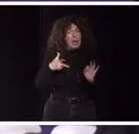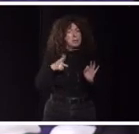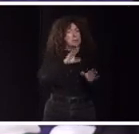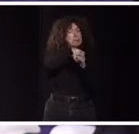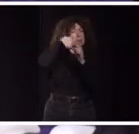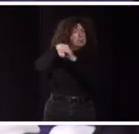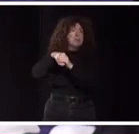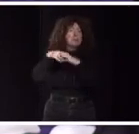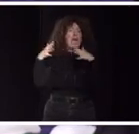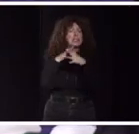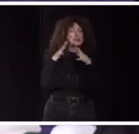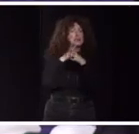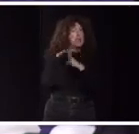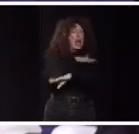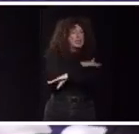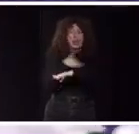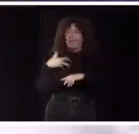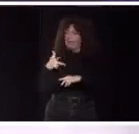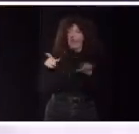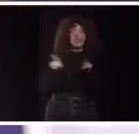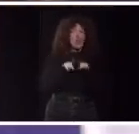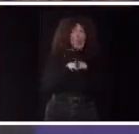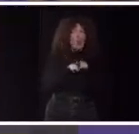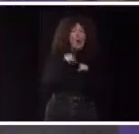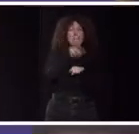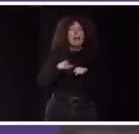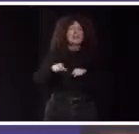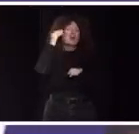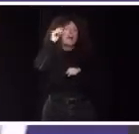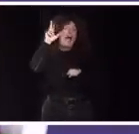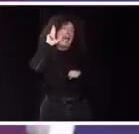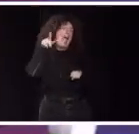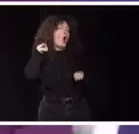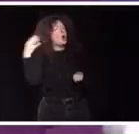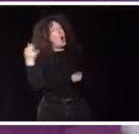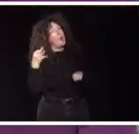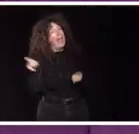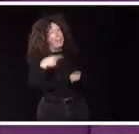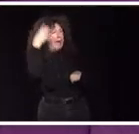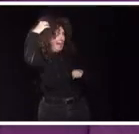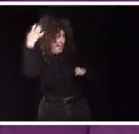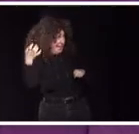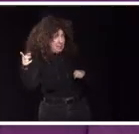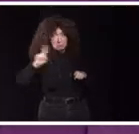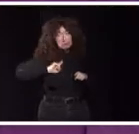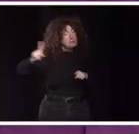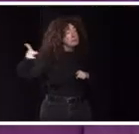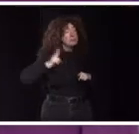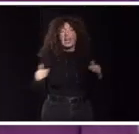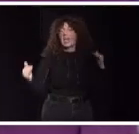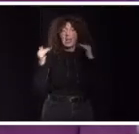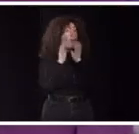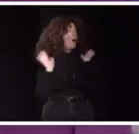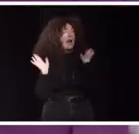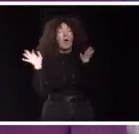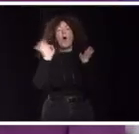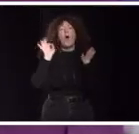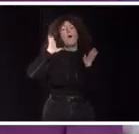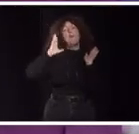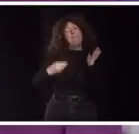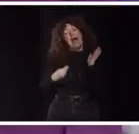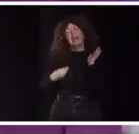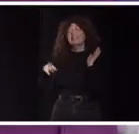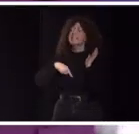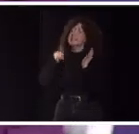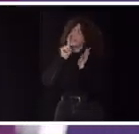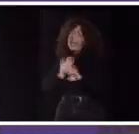representadas en la estructura del Estado que la gente que piensa que Leonor tiene que ser reina o que en Palestina tenemos que quedarnos